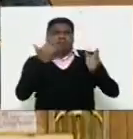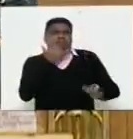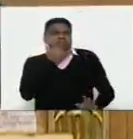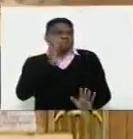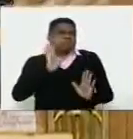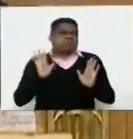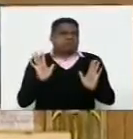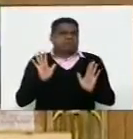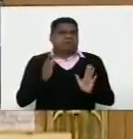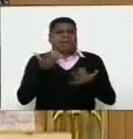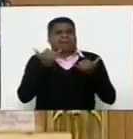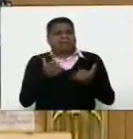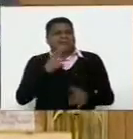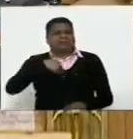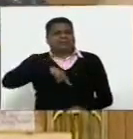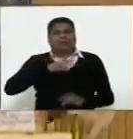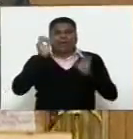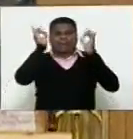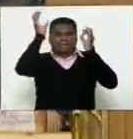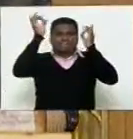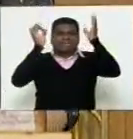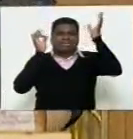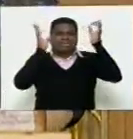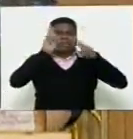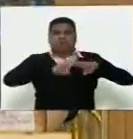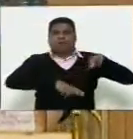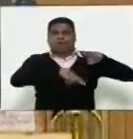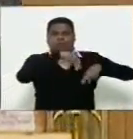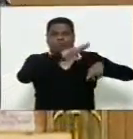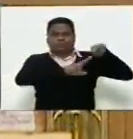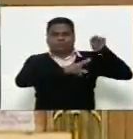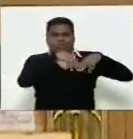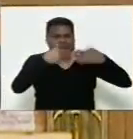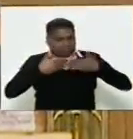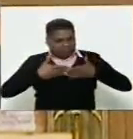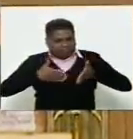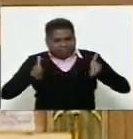estamos inventando, construyendo, abriendo